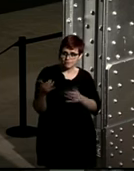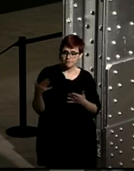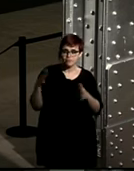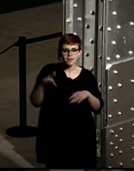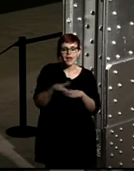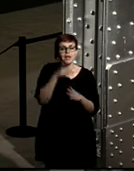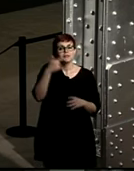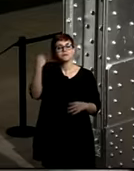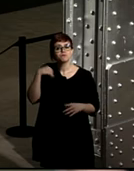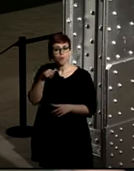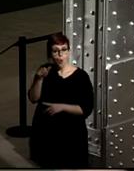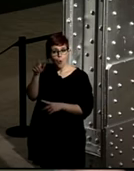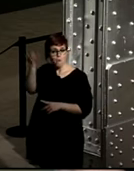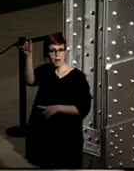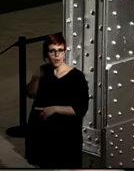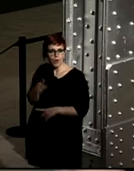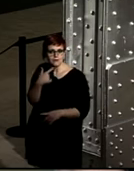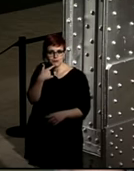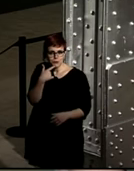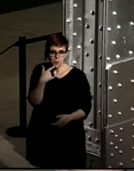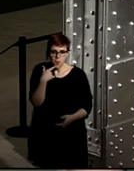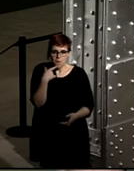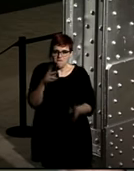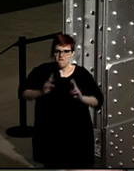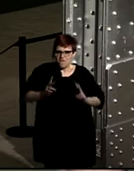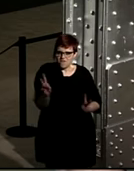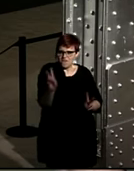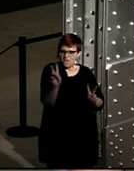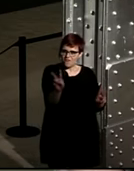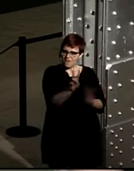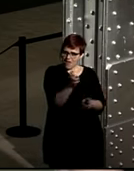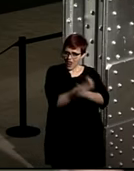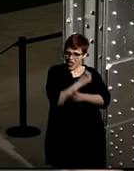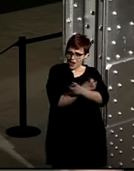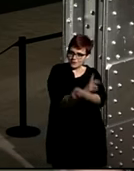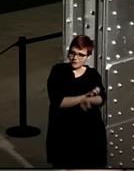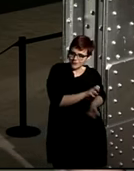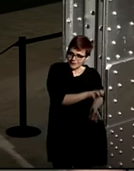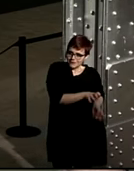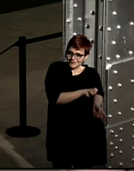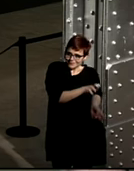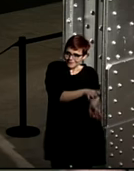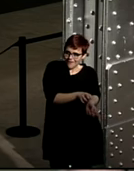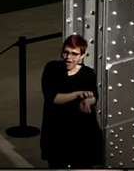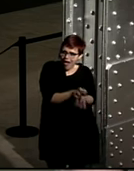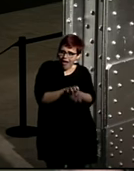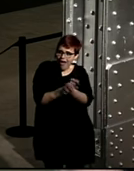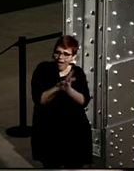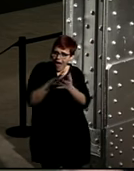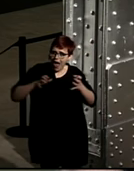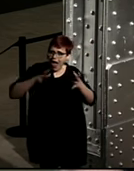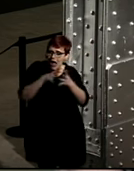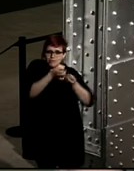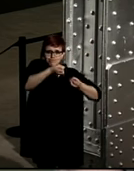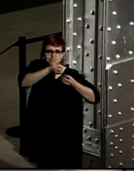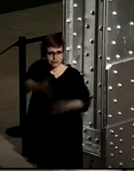es un veneno, como dice Enrique, que lo tienes incubado dentro y que tú necesitas contar historias. Y yo no soy de las